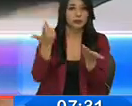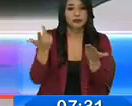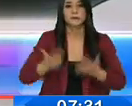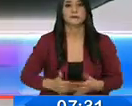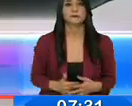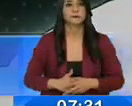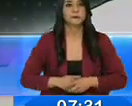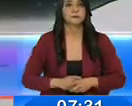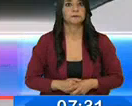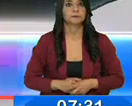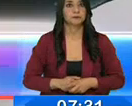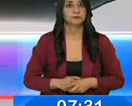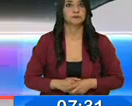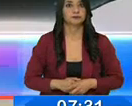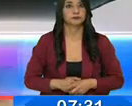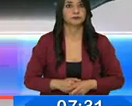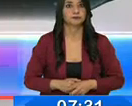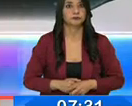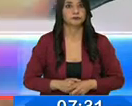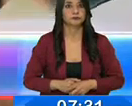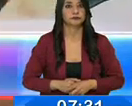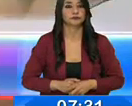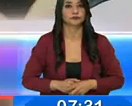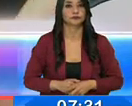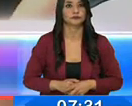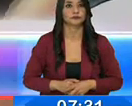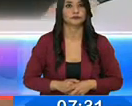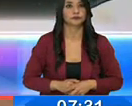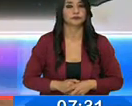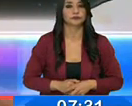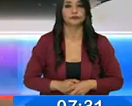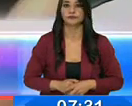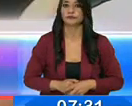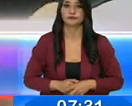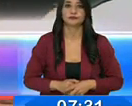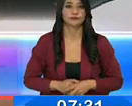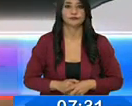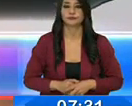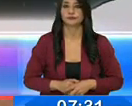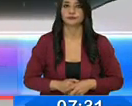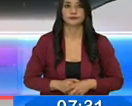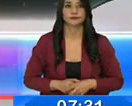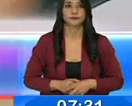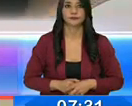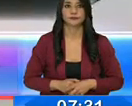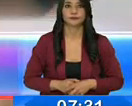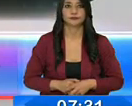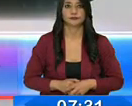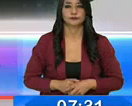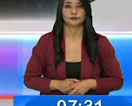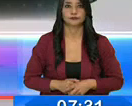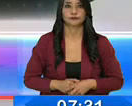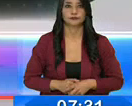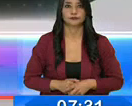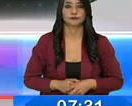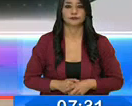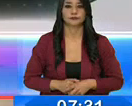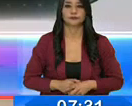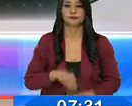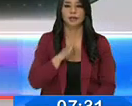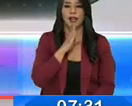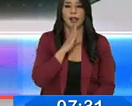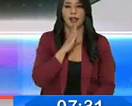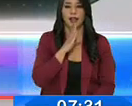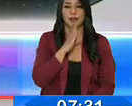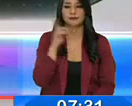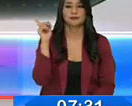de 6 horas, lo que representa un equivalente a la reducción que quiere hacer el Estado del salario. Pero ¿qué pasa con esto? Porque podría sonar una